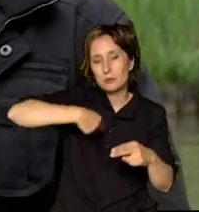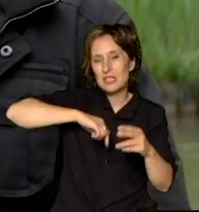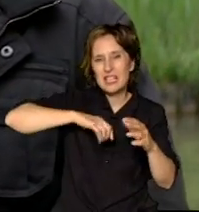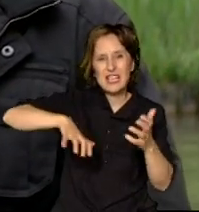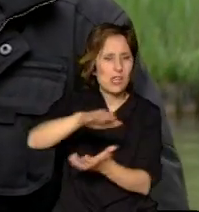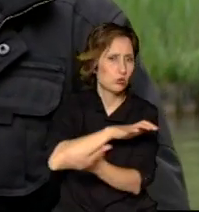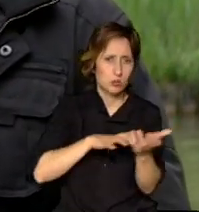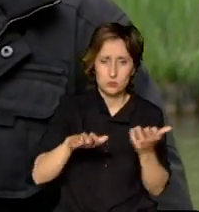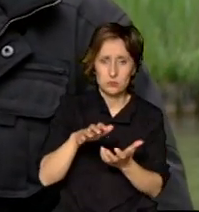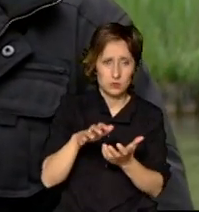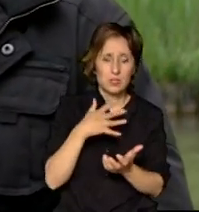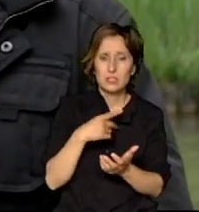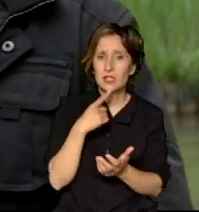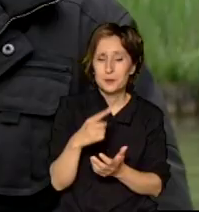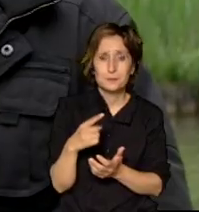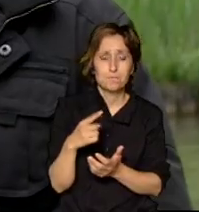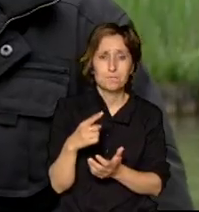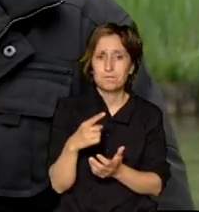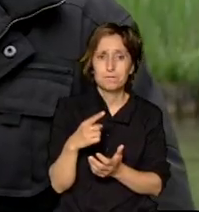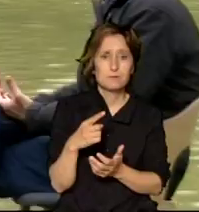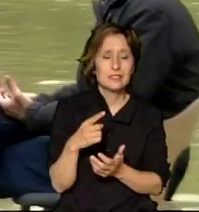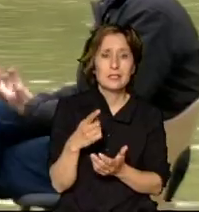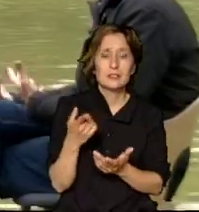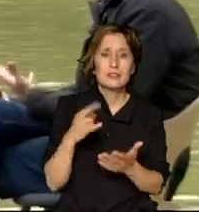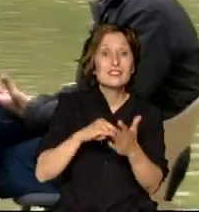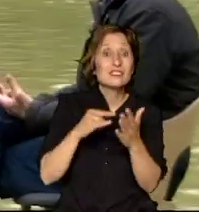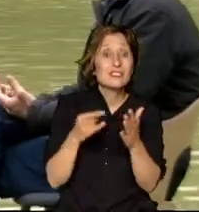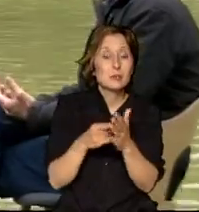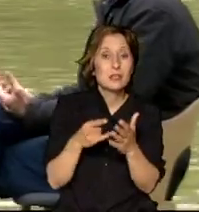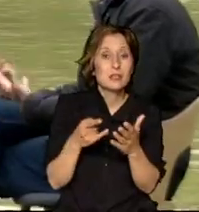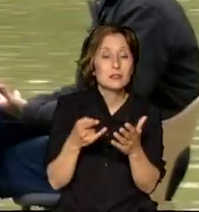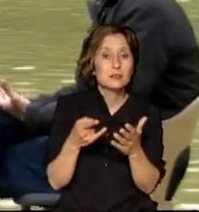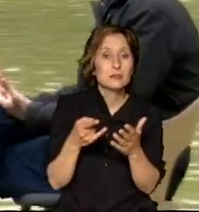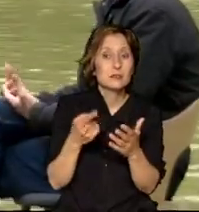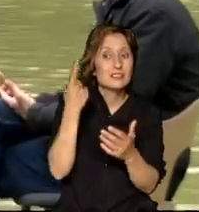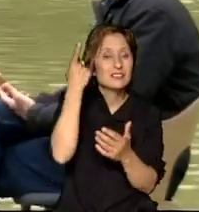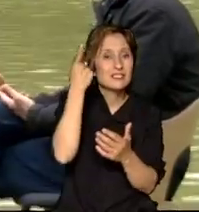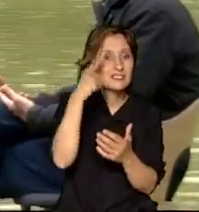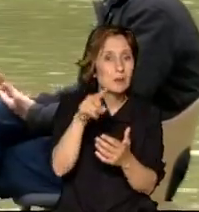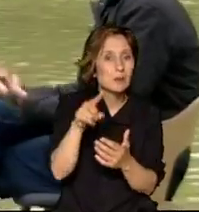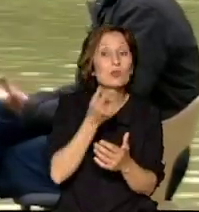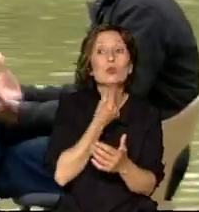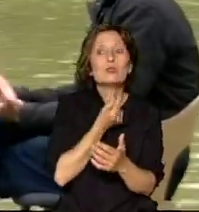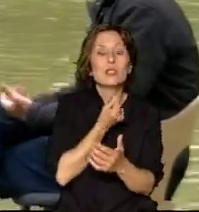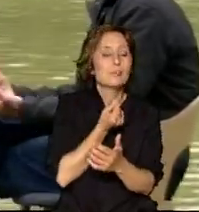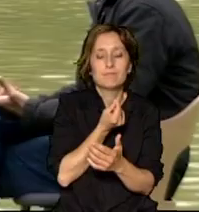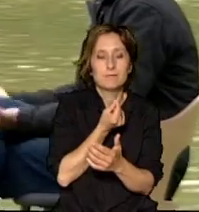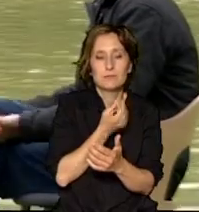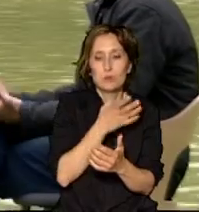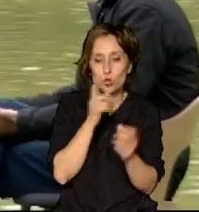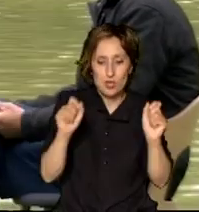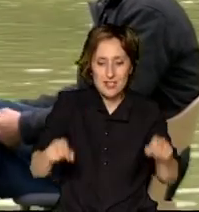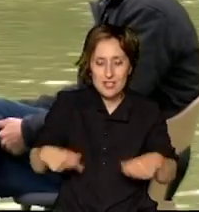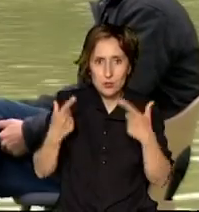caótico, significa que es un sistema que no podemos resolver con la exactitud que nos gustaría, por la propia naturaleza de